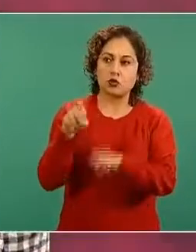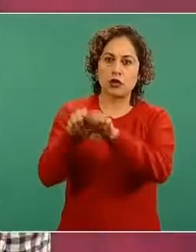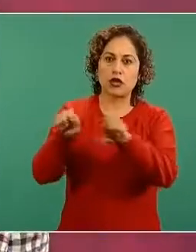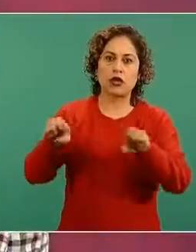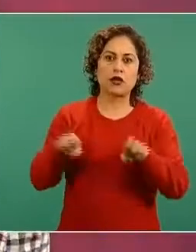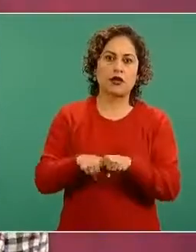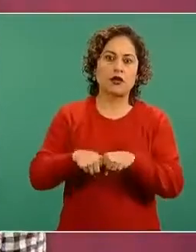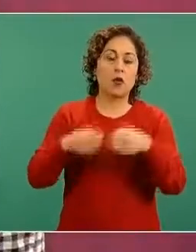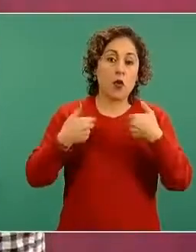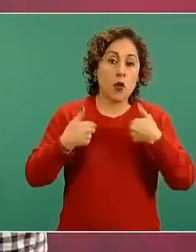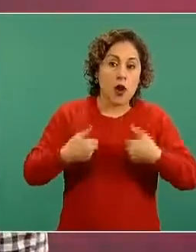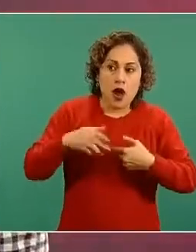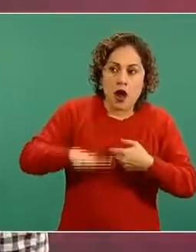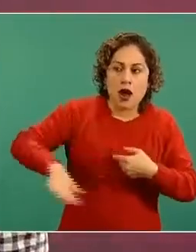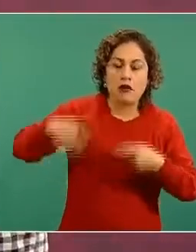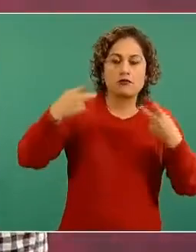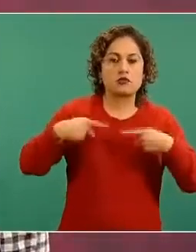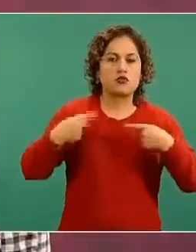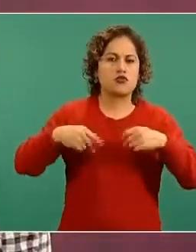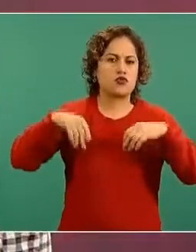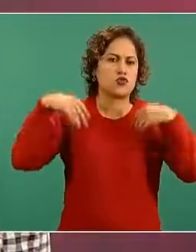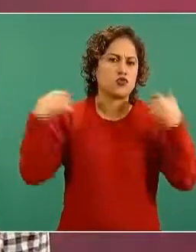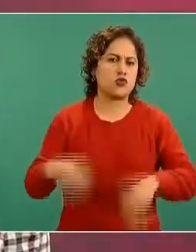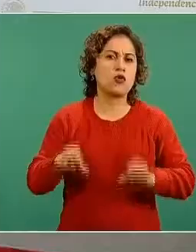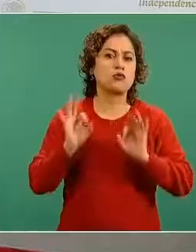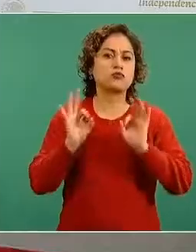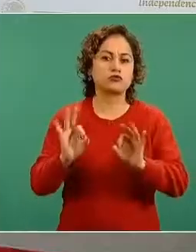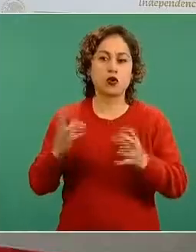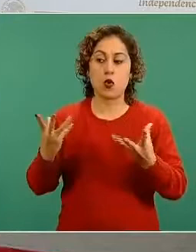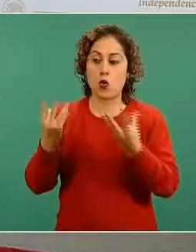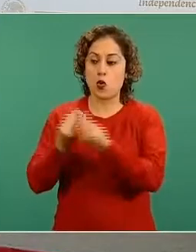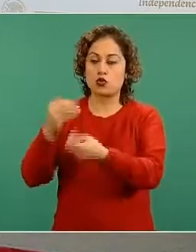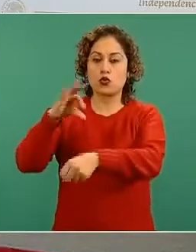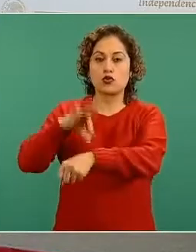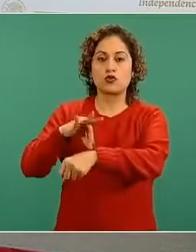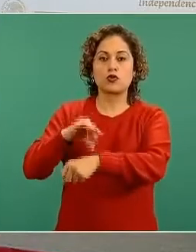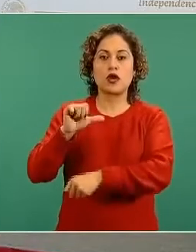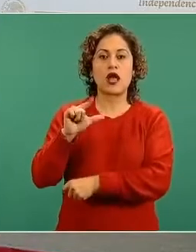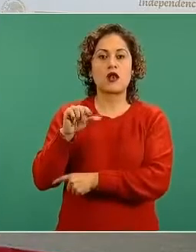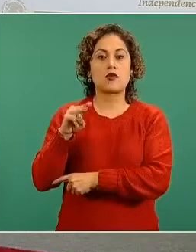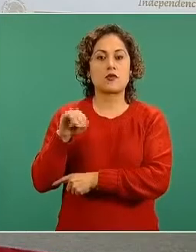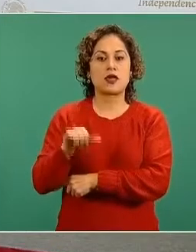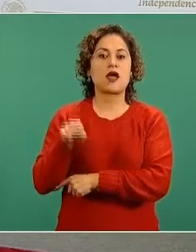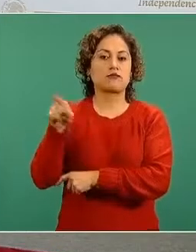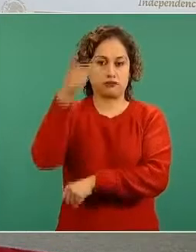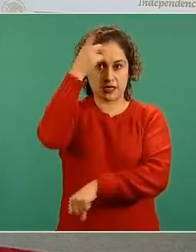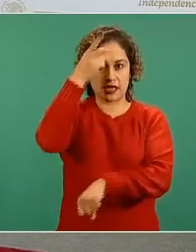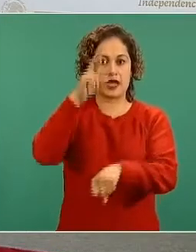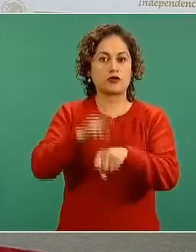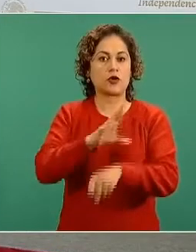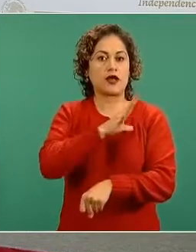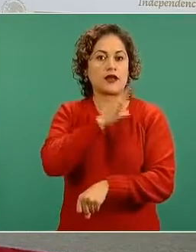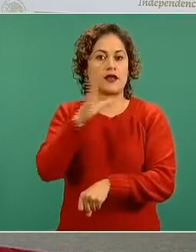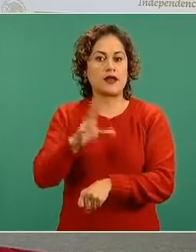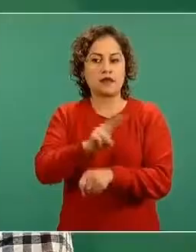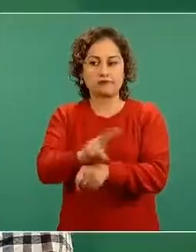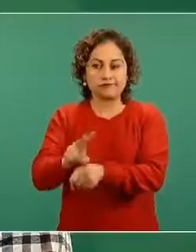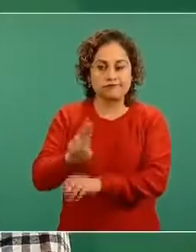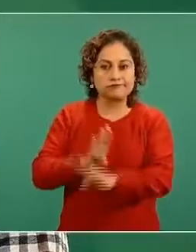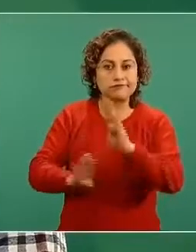Ellas trabajan directamente con el doctor Alomía, que como director general de epidemiología también es jefe del